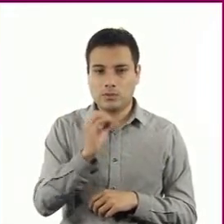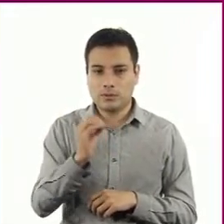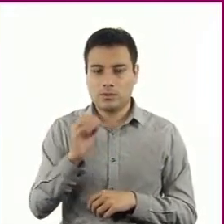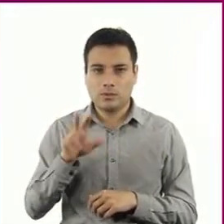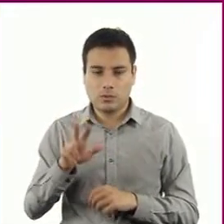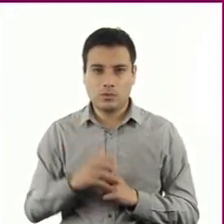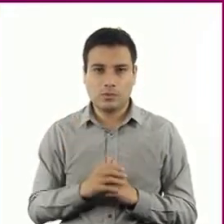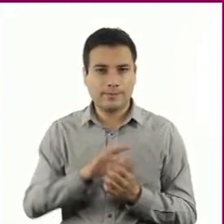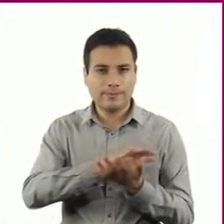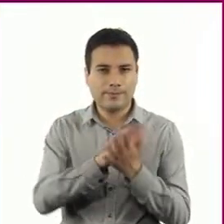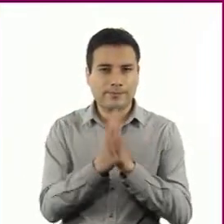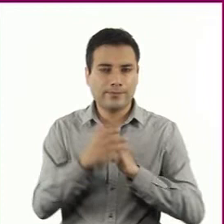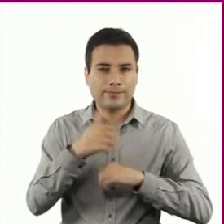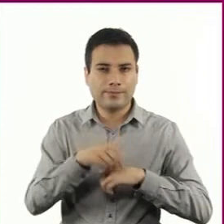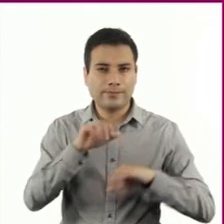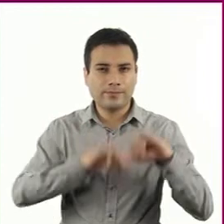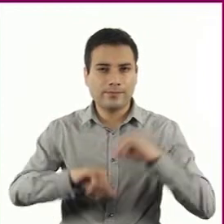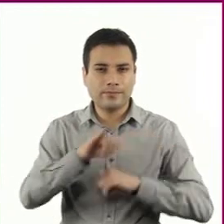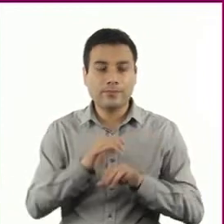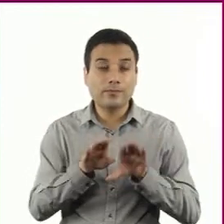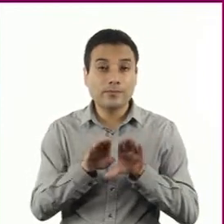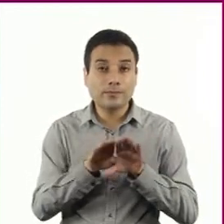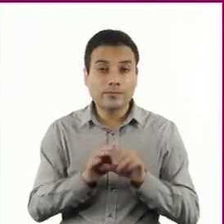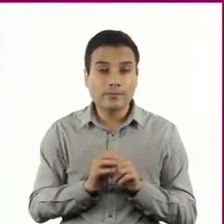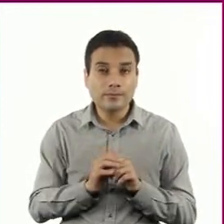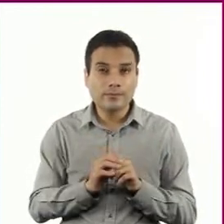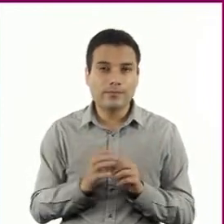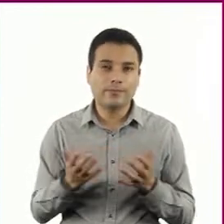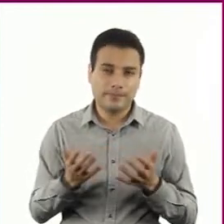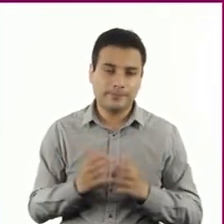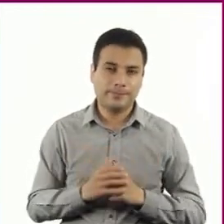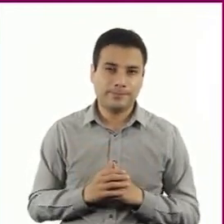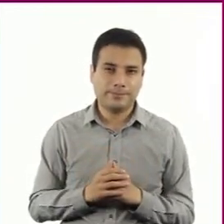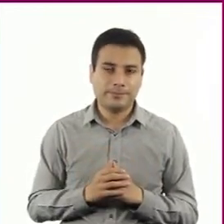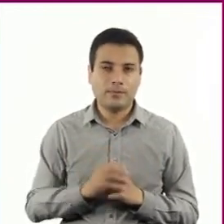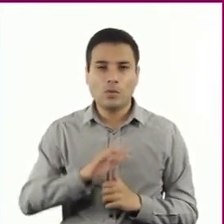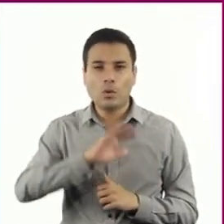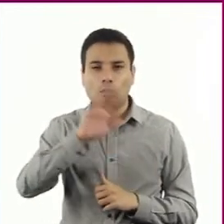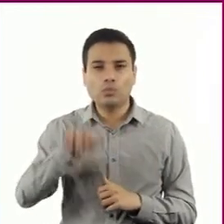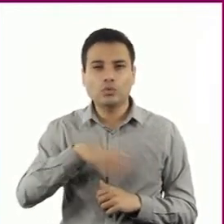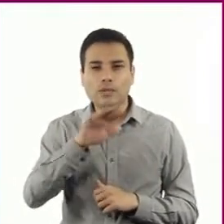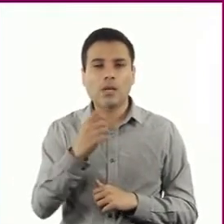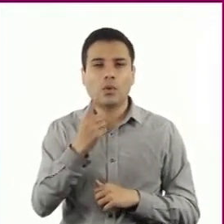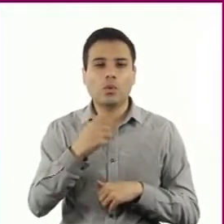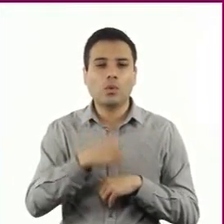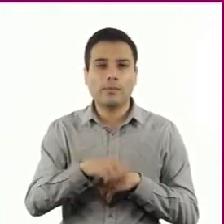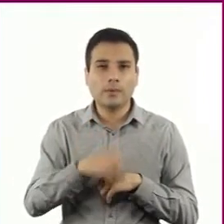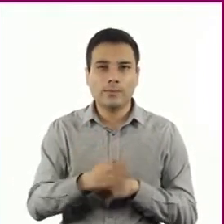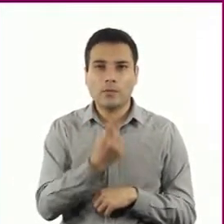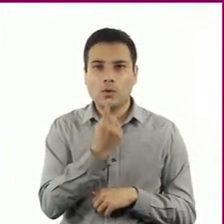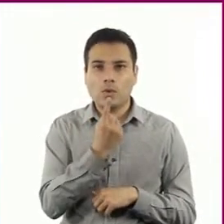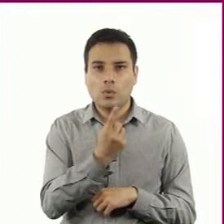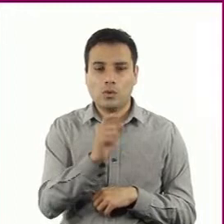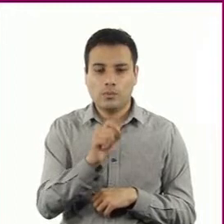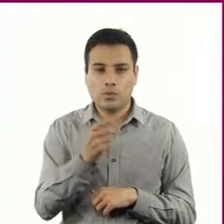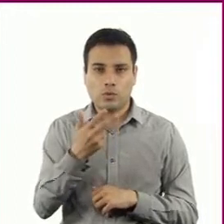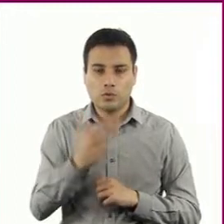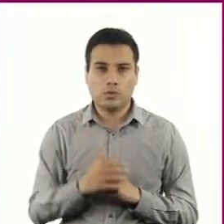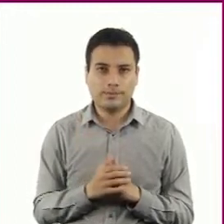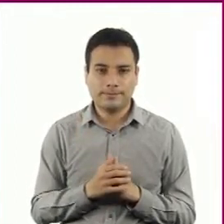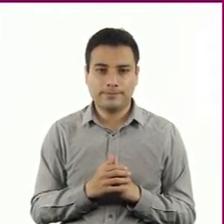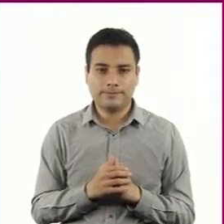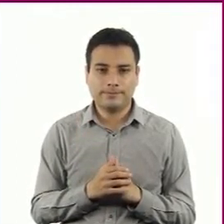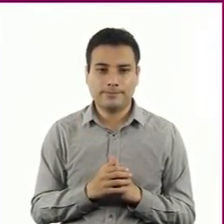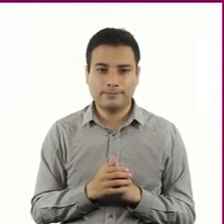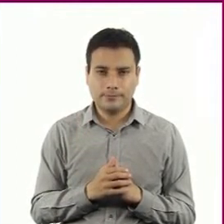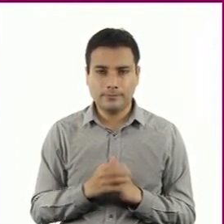científica, primero obtenemos un número decimal entre 1 y 10, en este caso 1.8, para lo cual recorrimos el